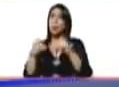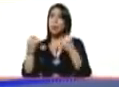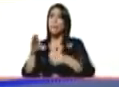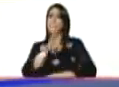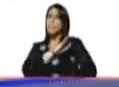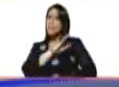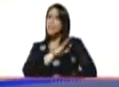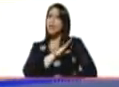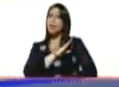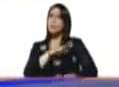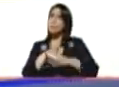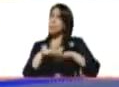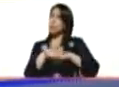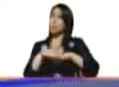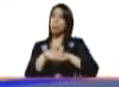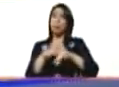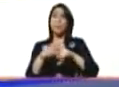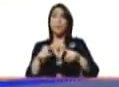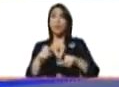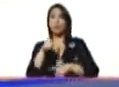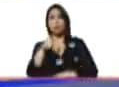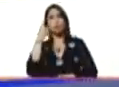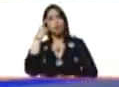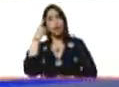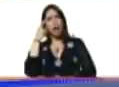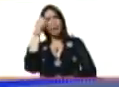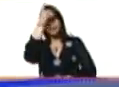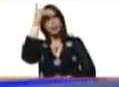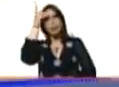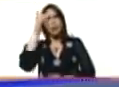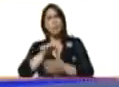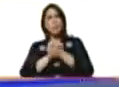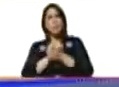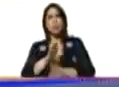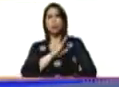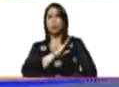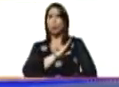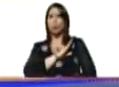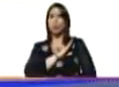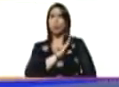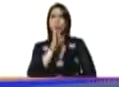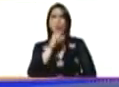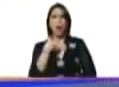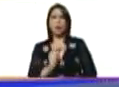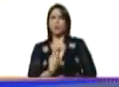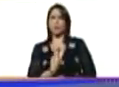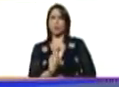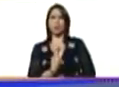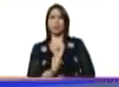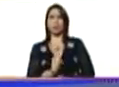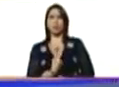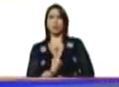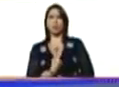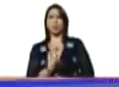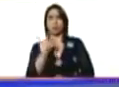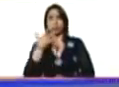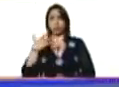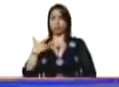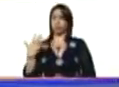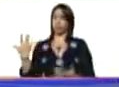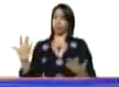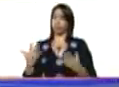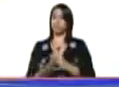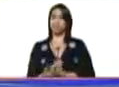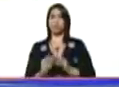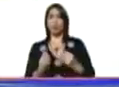perdonan, yo no soy, tú lo sabes, Diosdado, compañero, no soy individualista, ególatra,